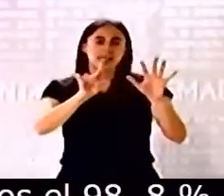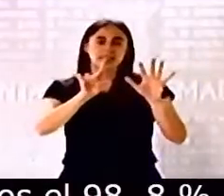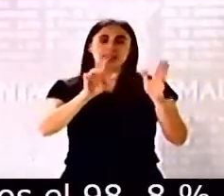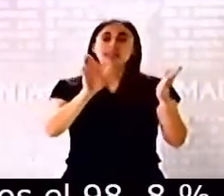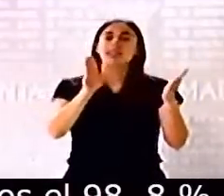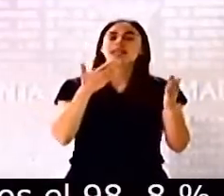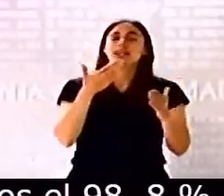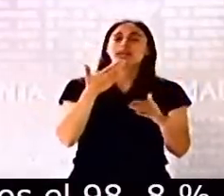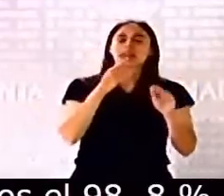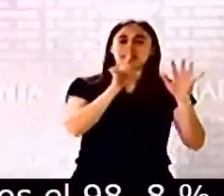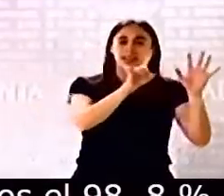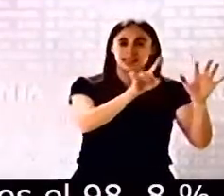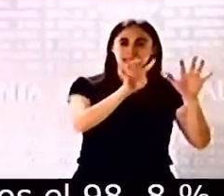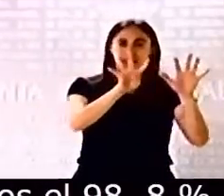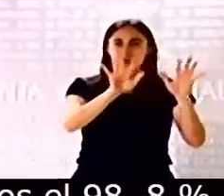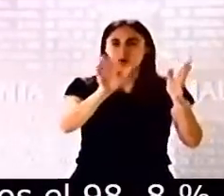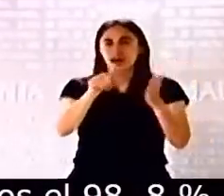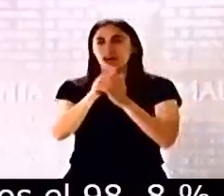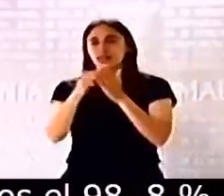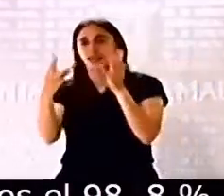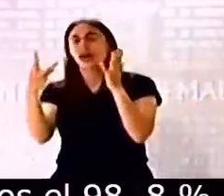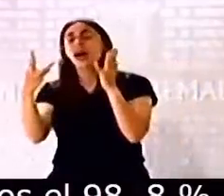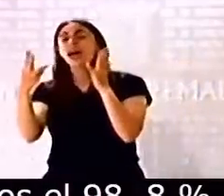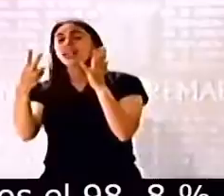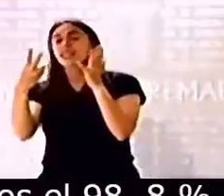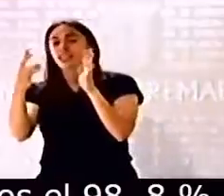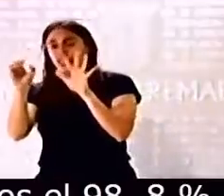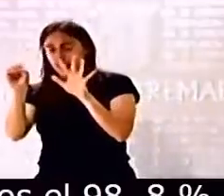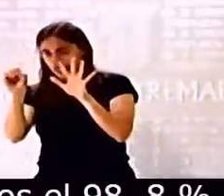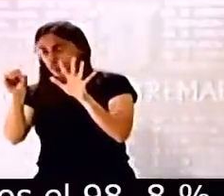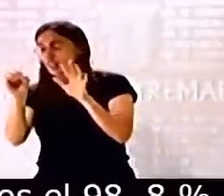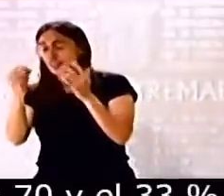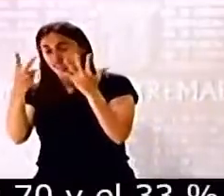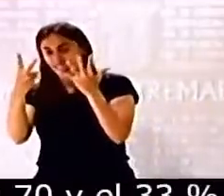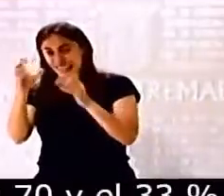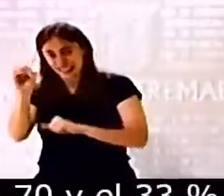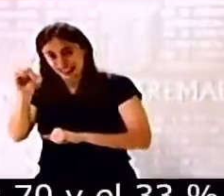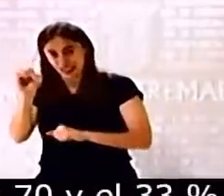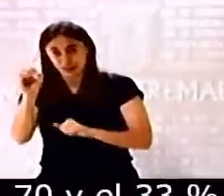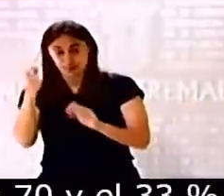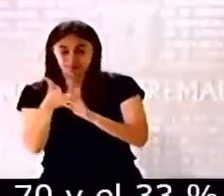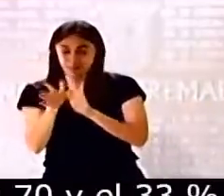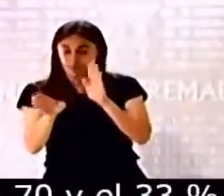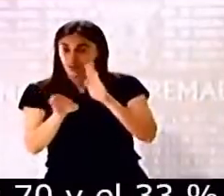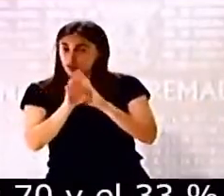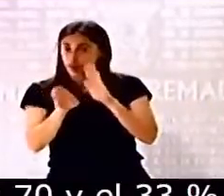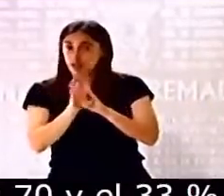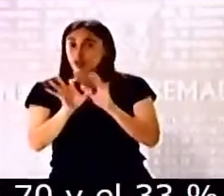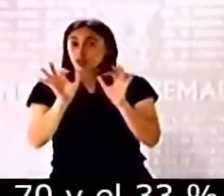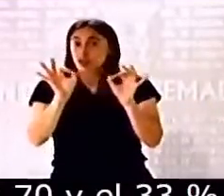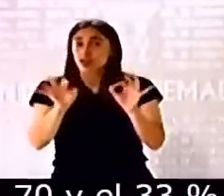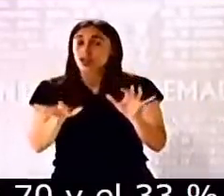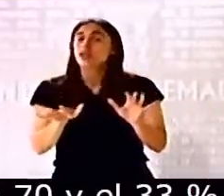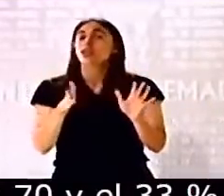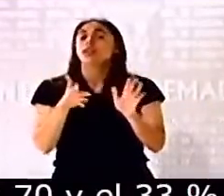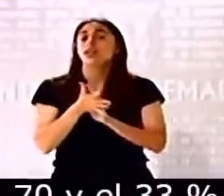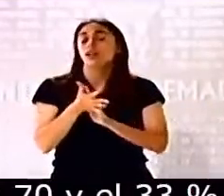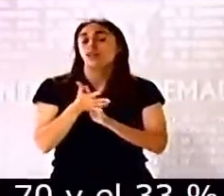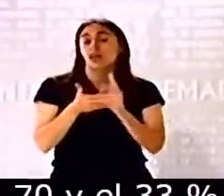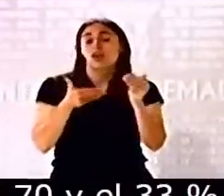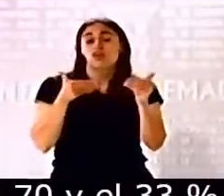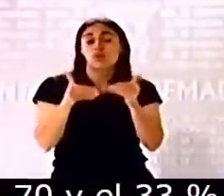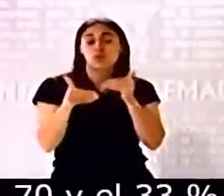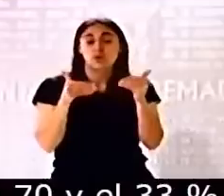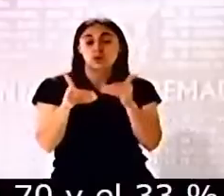a 60. Y seguiremos en este ritmo, y ya saben que cuando acabemos el grupo de edad de